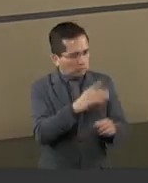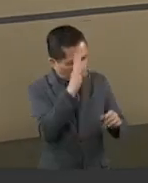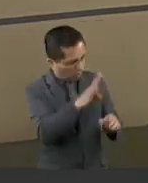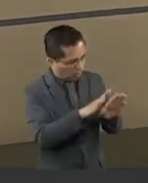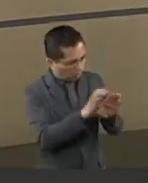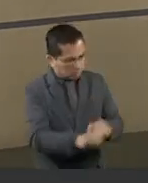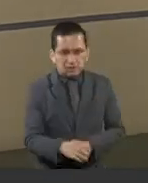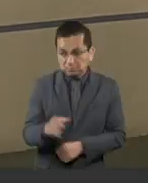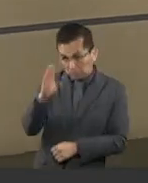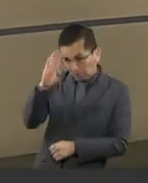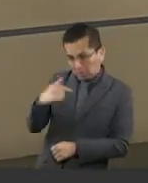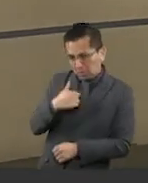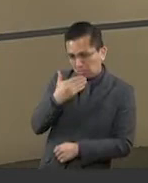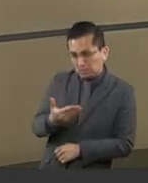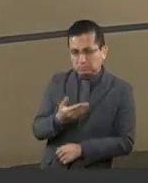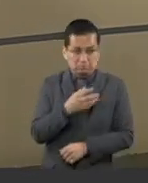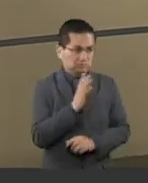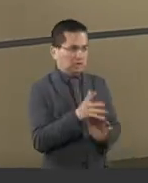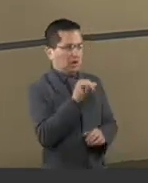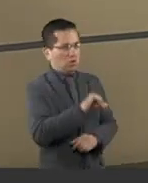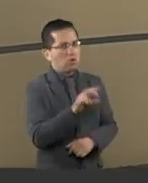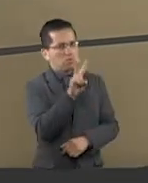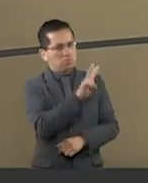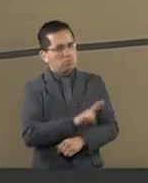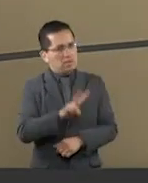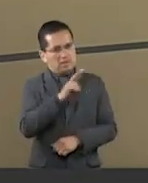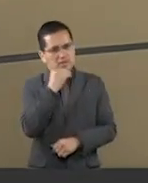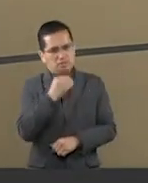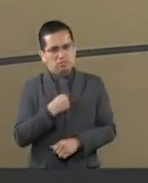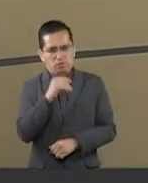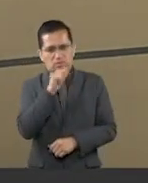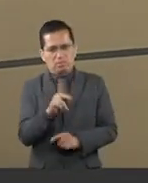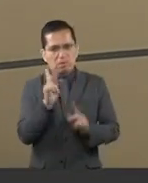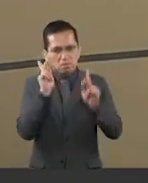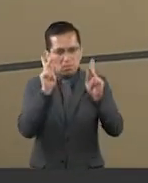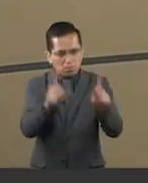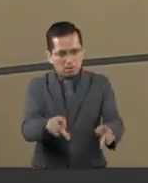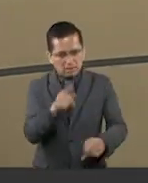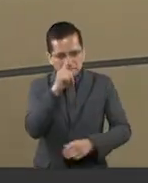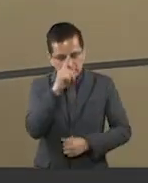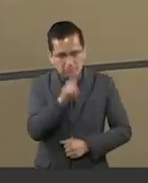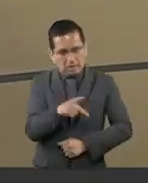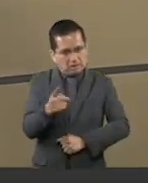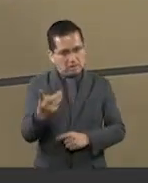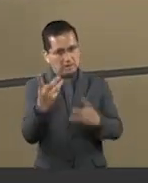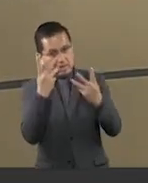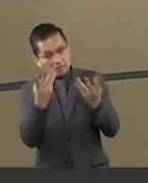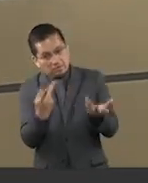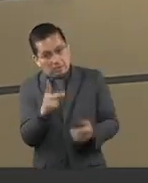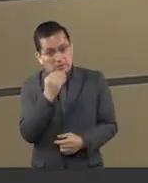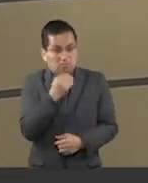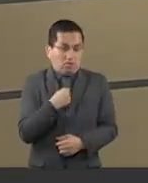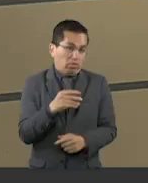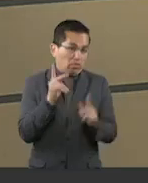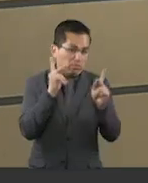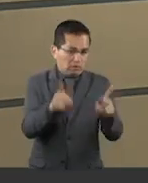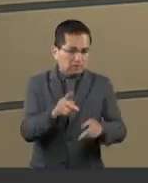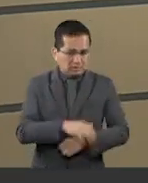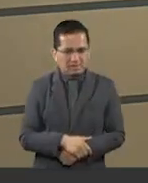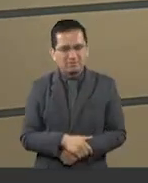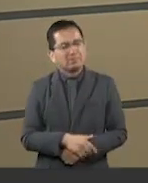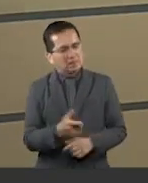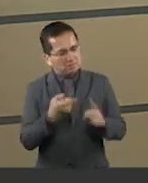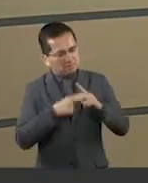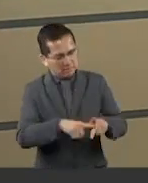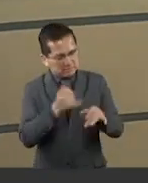decirlo que es viernes ni modo sí Y es además puente nos van a regañar pero pues hay que decirlo vamos a comenzar con toda la